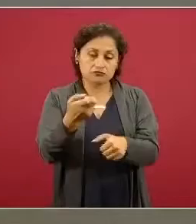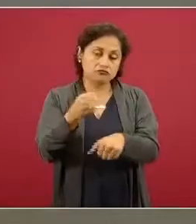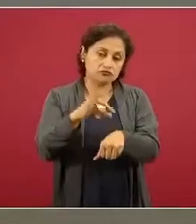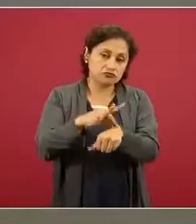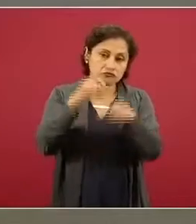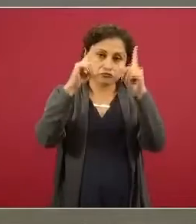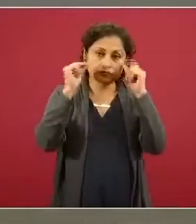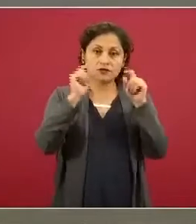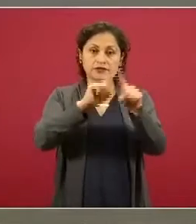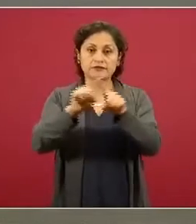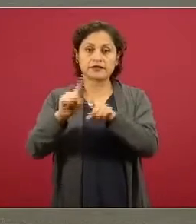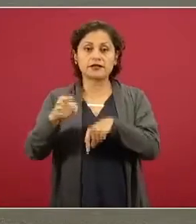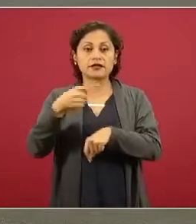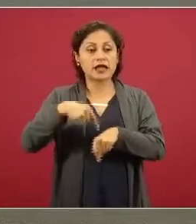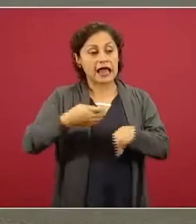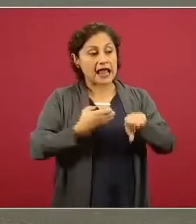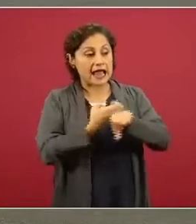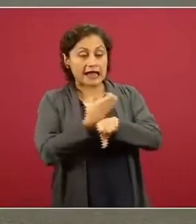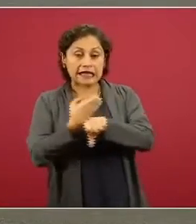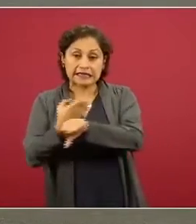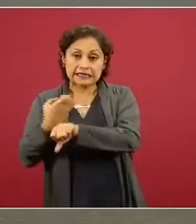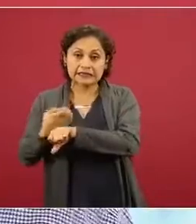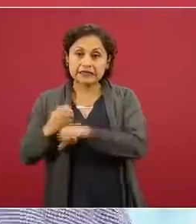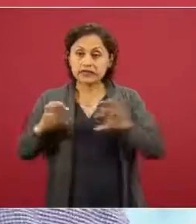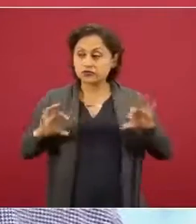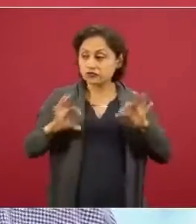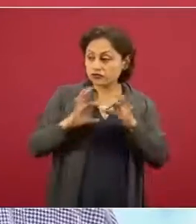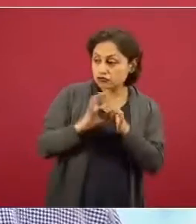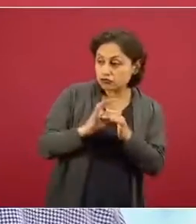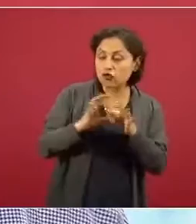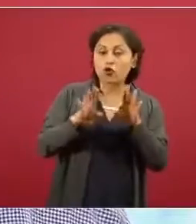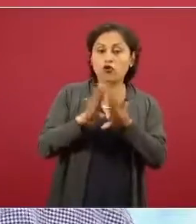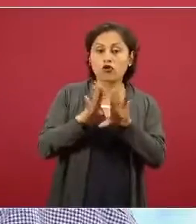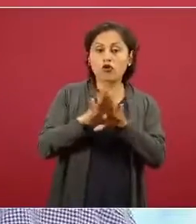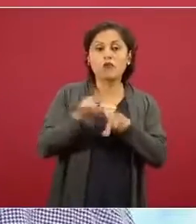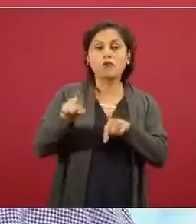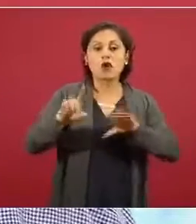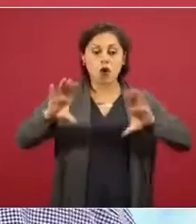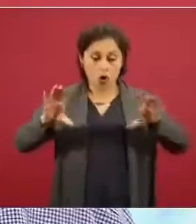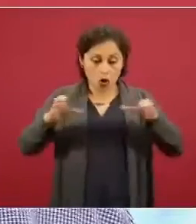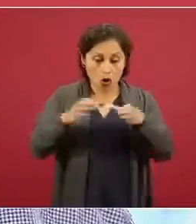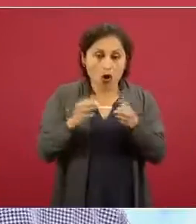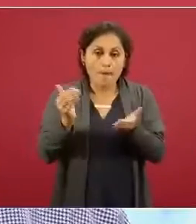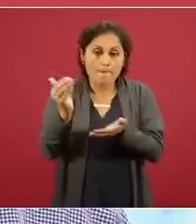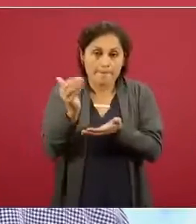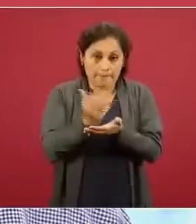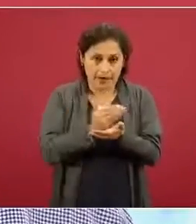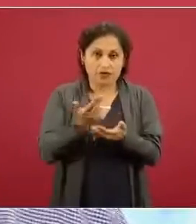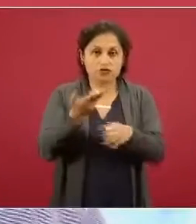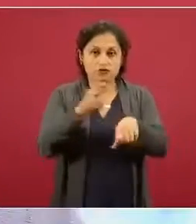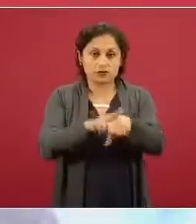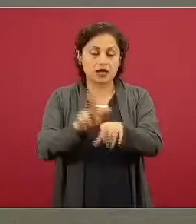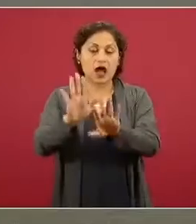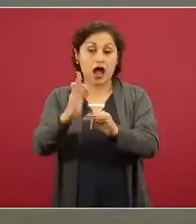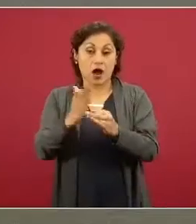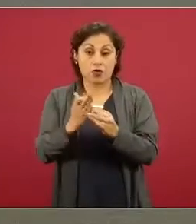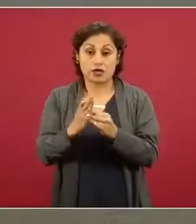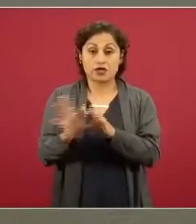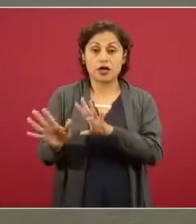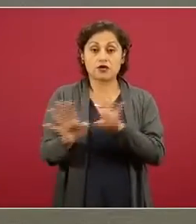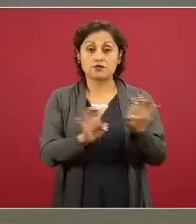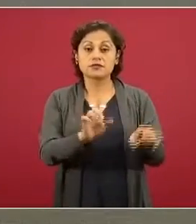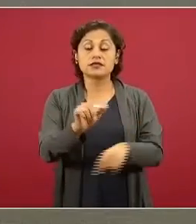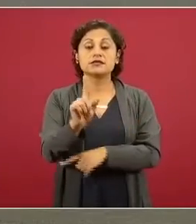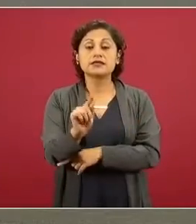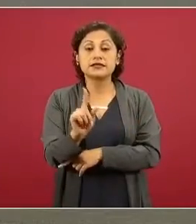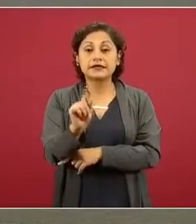servicios entre sectores podamos concentrar las capacidades en menos unidades. Ahorita tenemos alrededor de 970